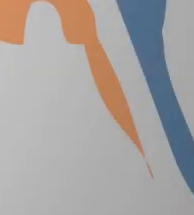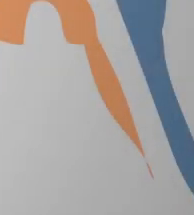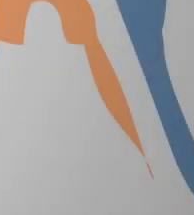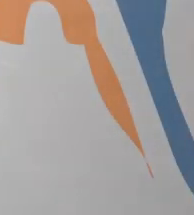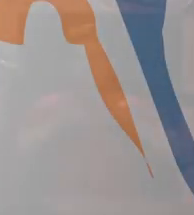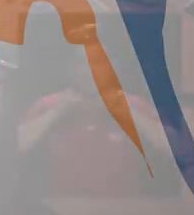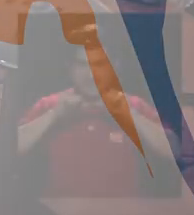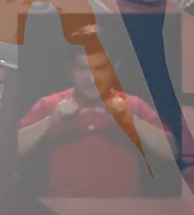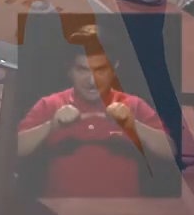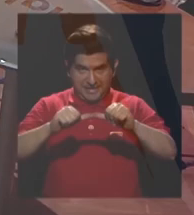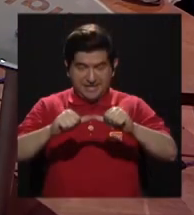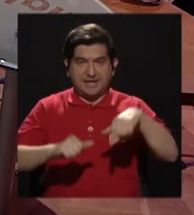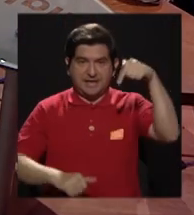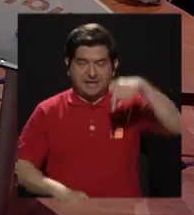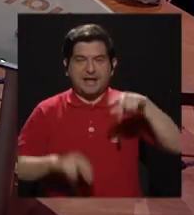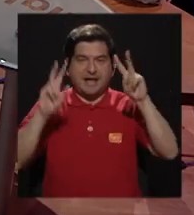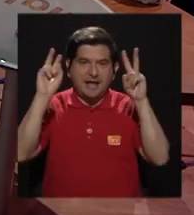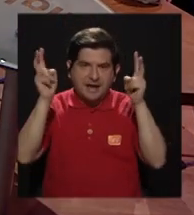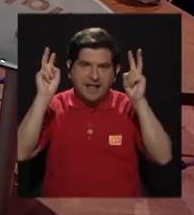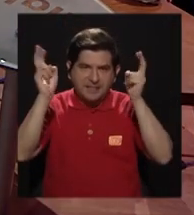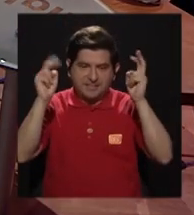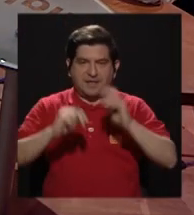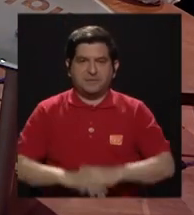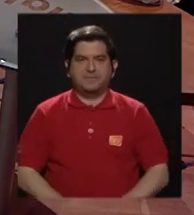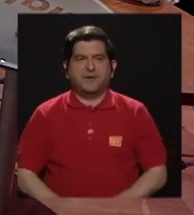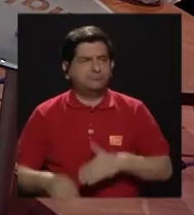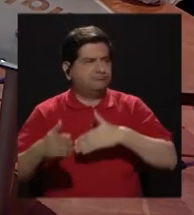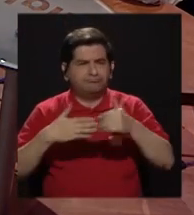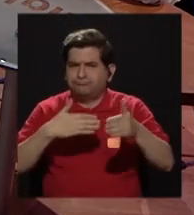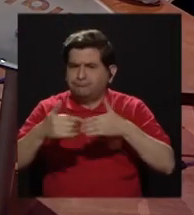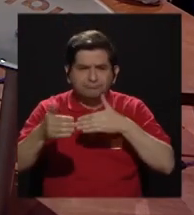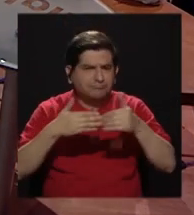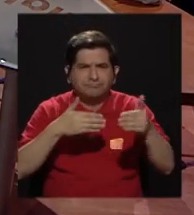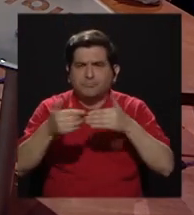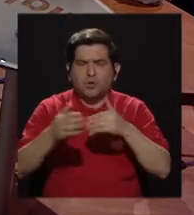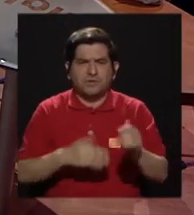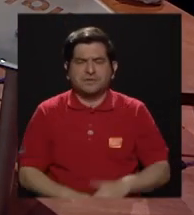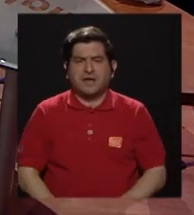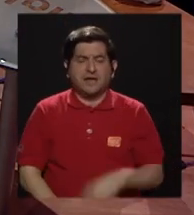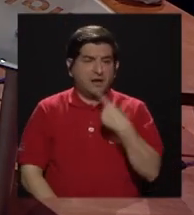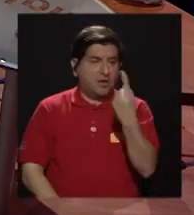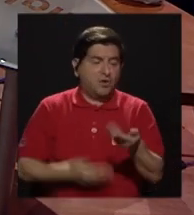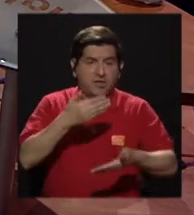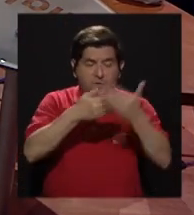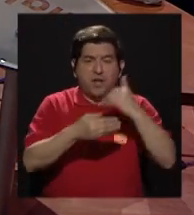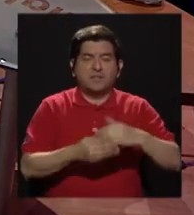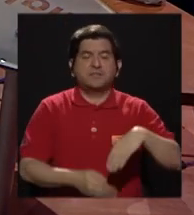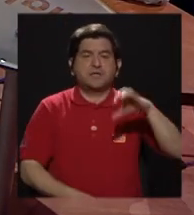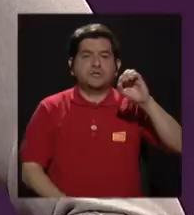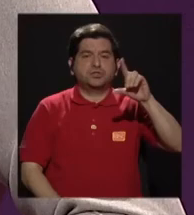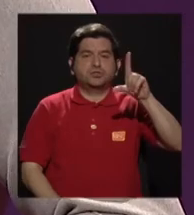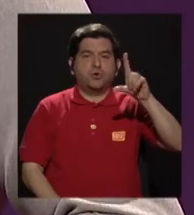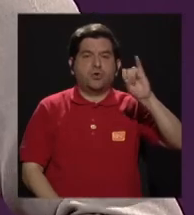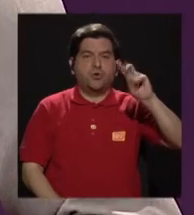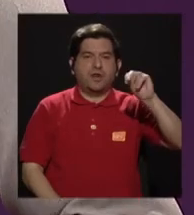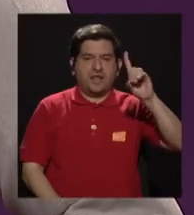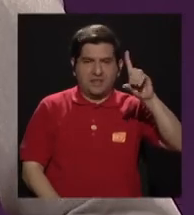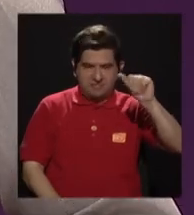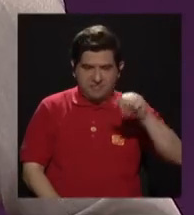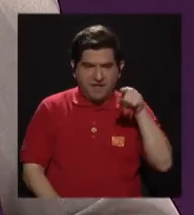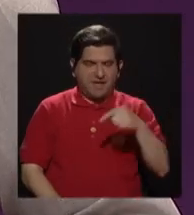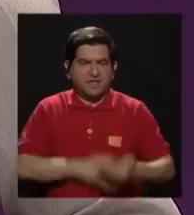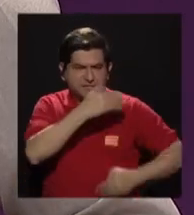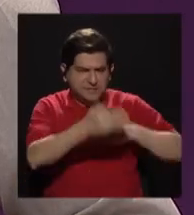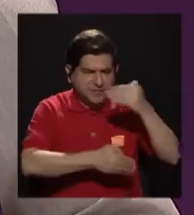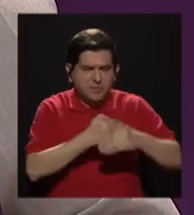Continuando con el tema, a pesar de lo que nos mencionaba Linda, de esta